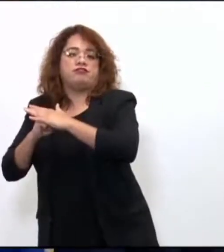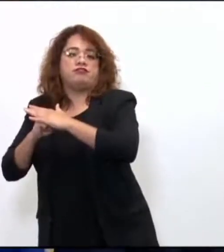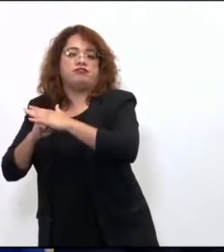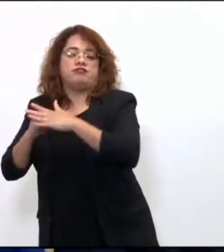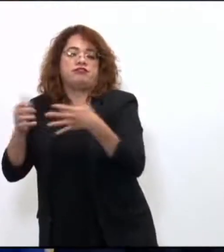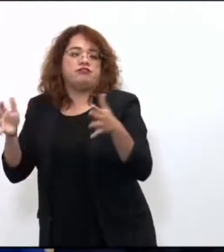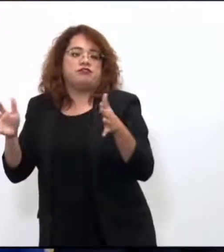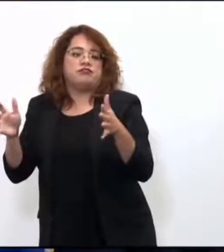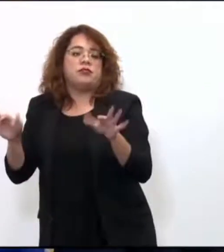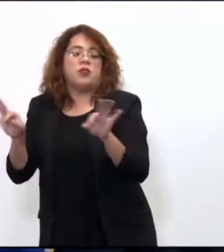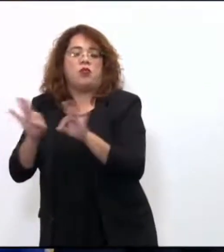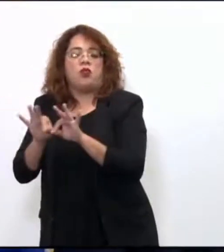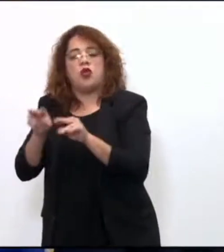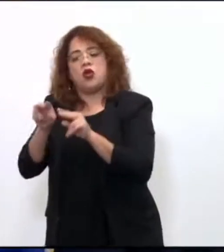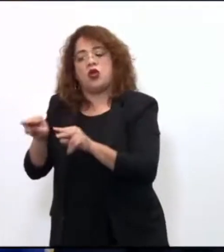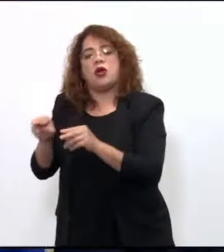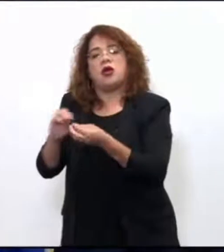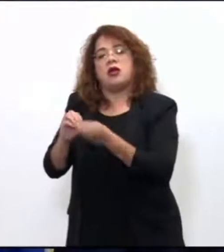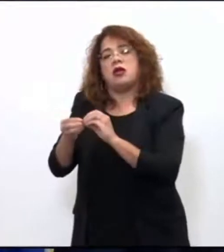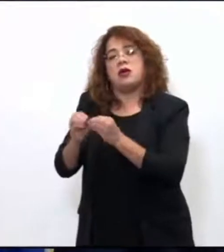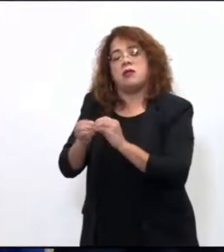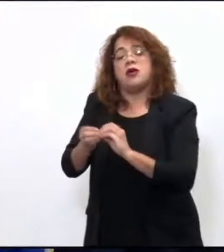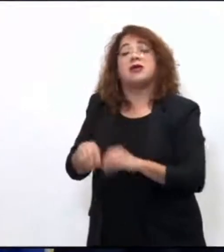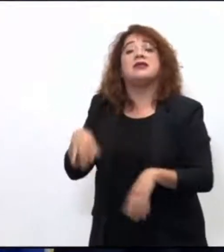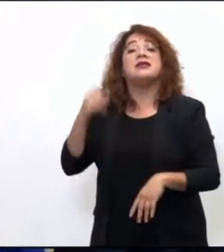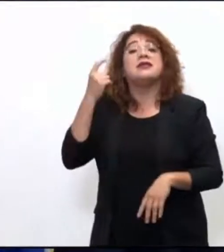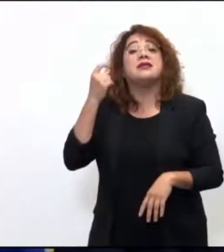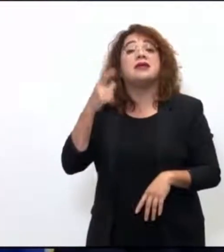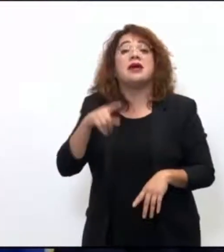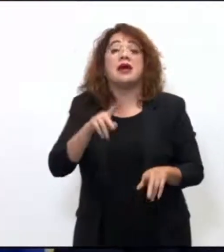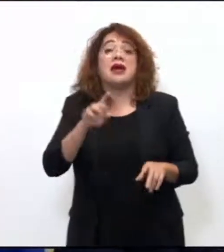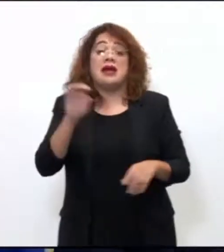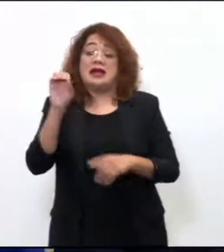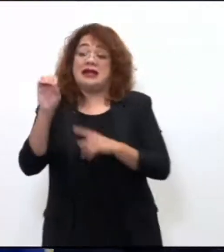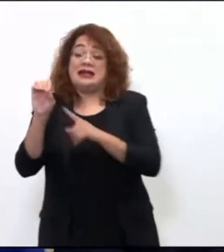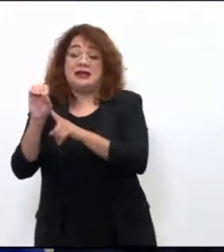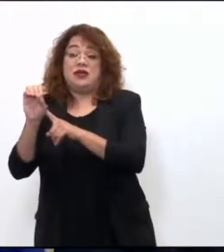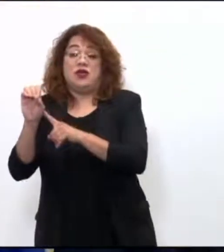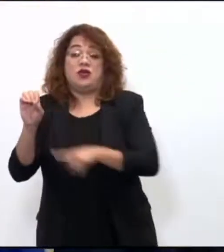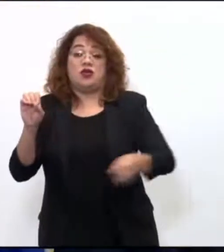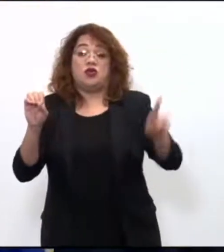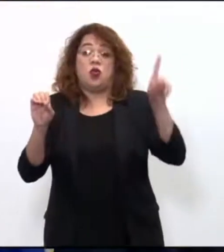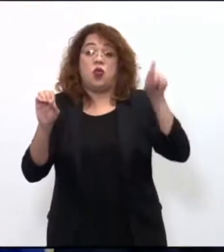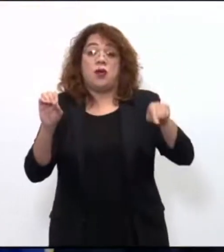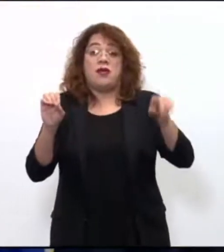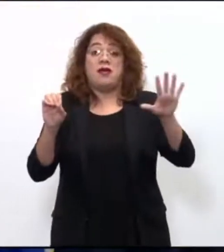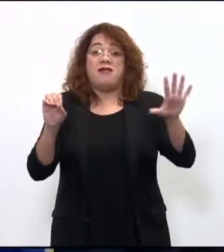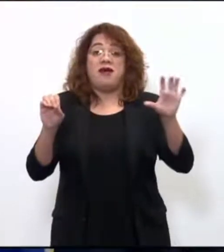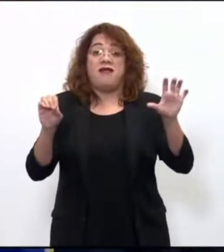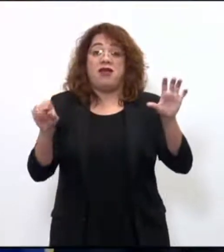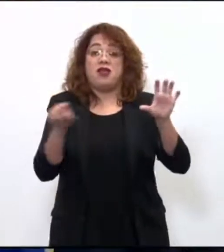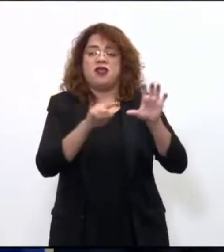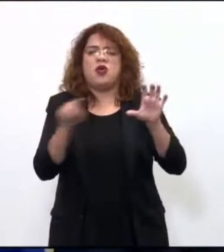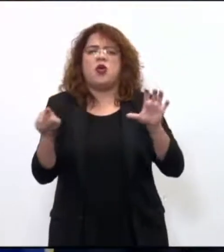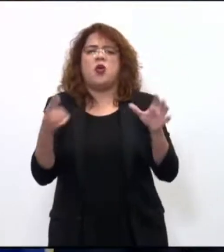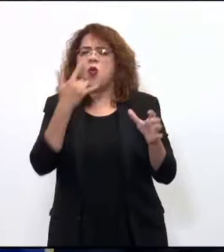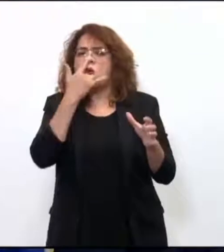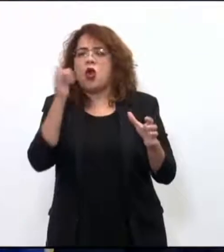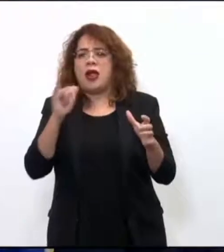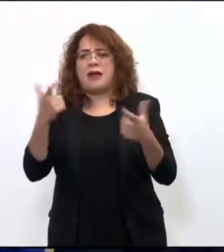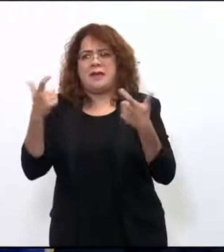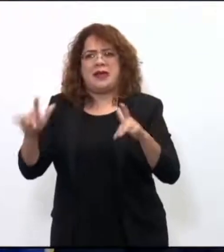sea menor. Para lugares con una capacidad de 0 a 1,500 personas y